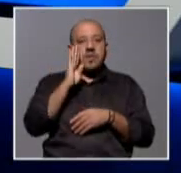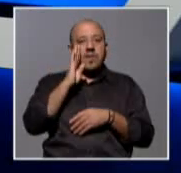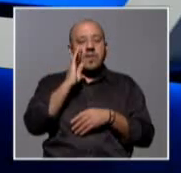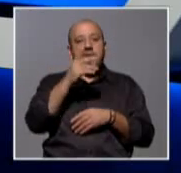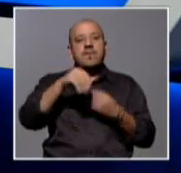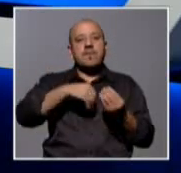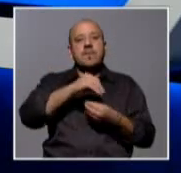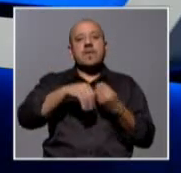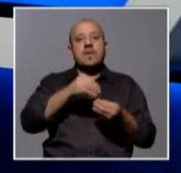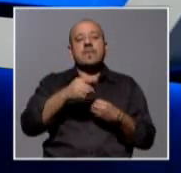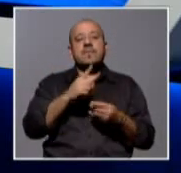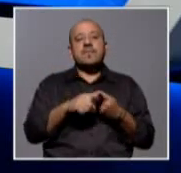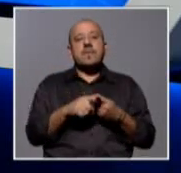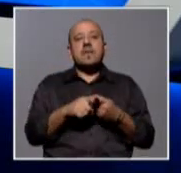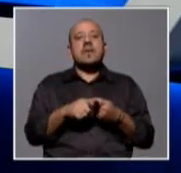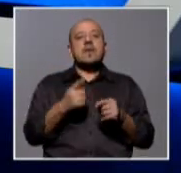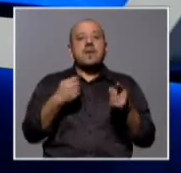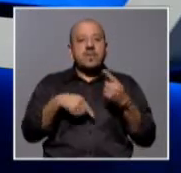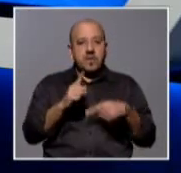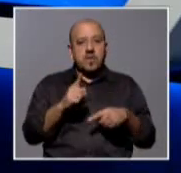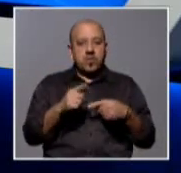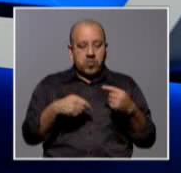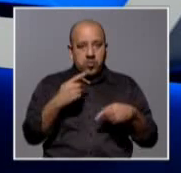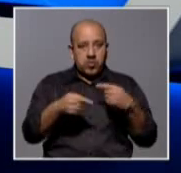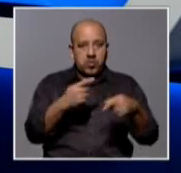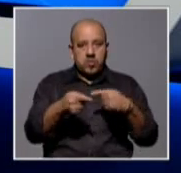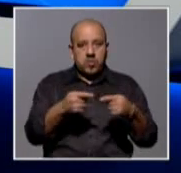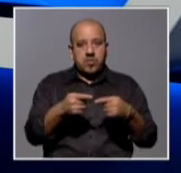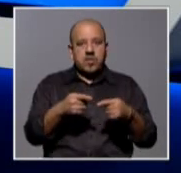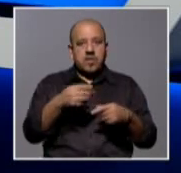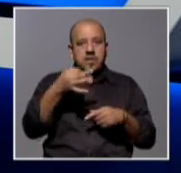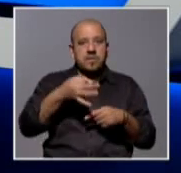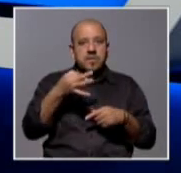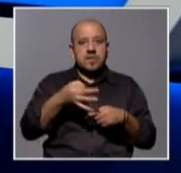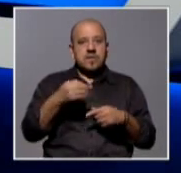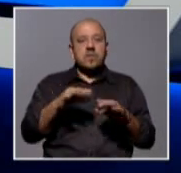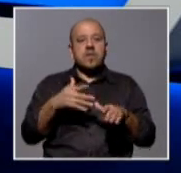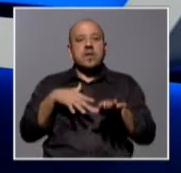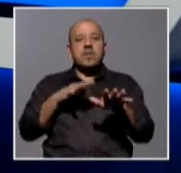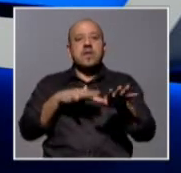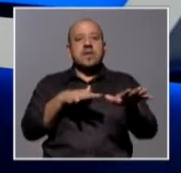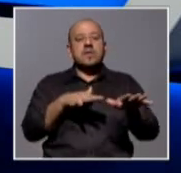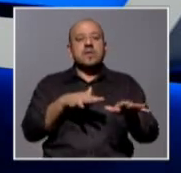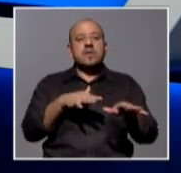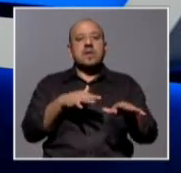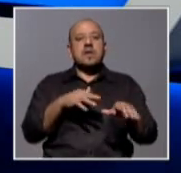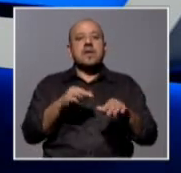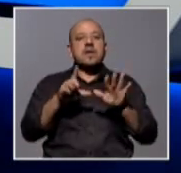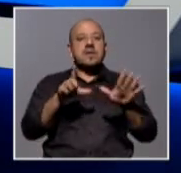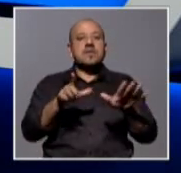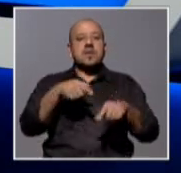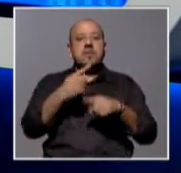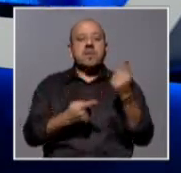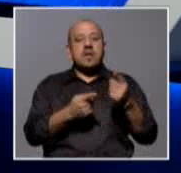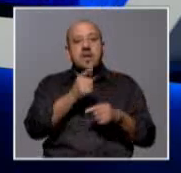detenidos uruguayos desaparecidos, pero va a seguir la programación especial por la Marcha del Silencio. A las 19:30, una